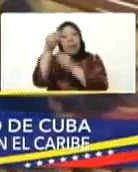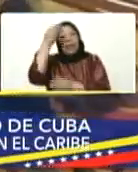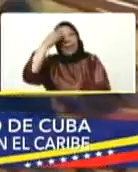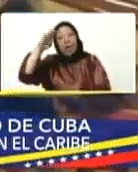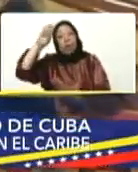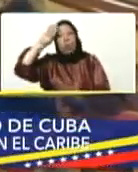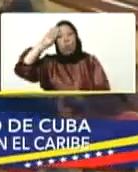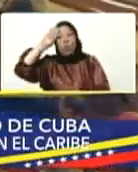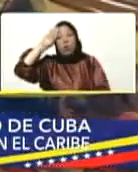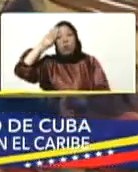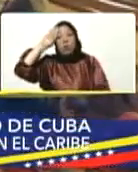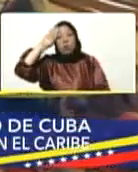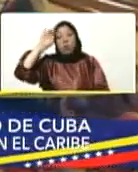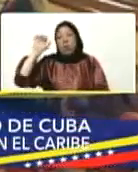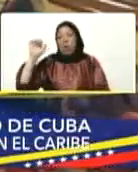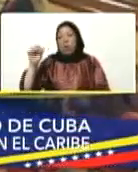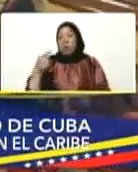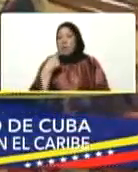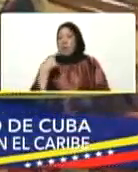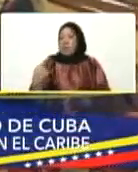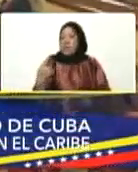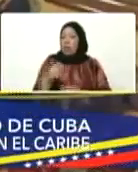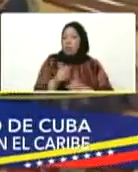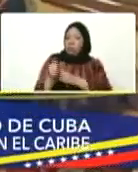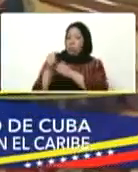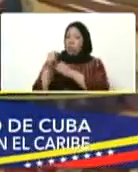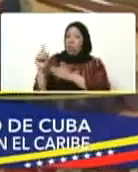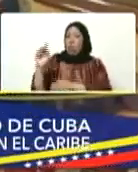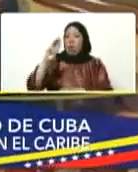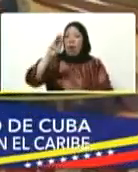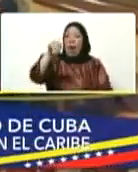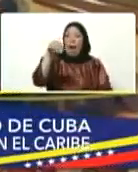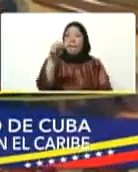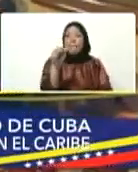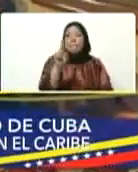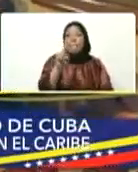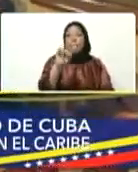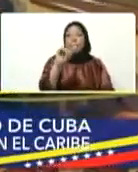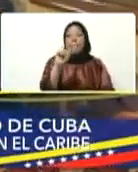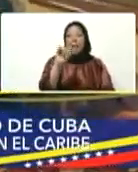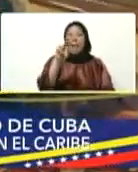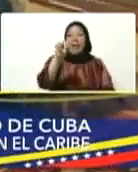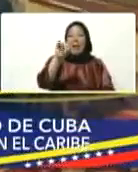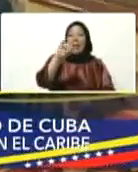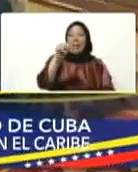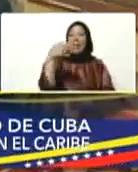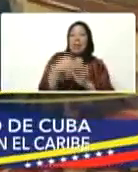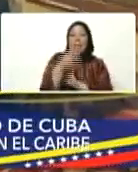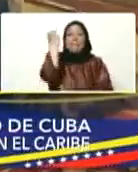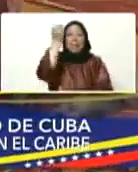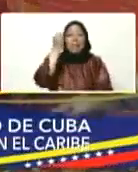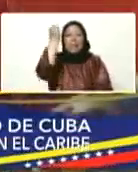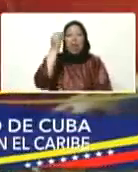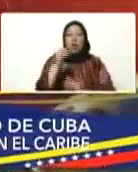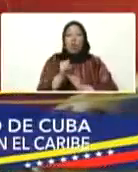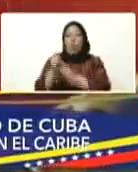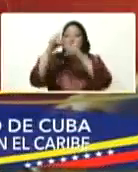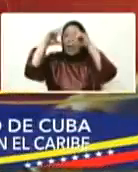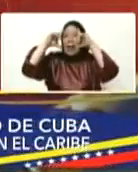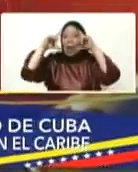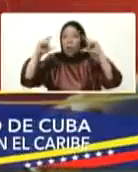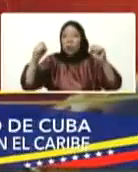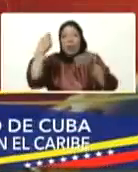No es cualquier cosa hablar de José Martí. Es uno de los más grandes intelectuales, pensadores, uno de los más